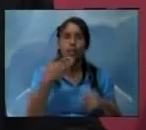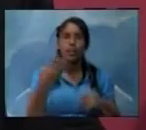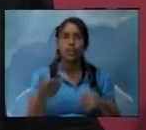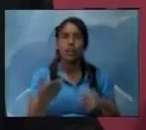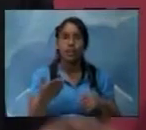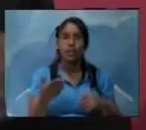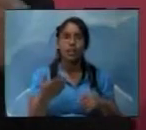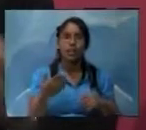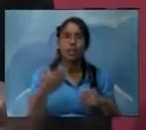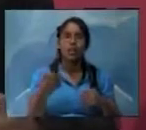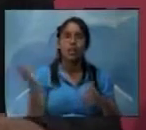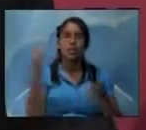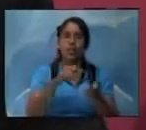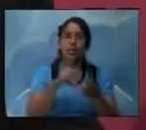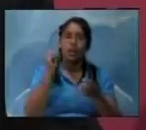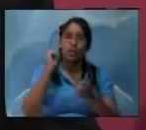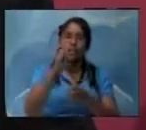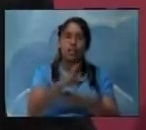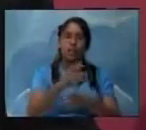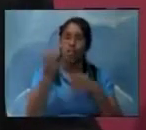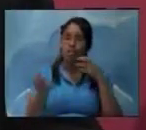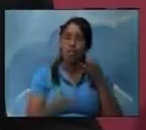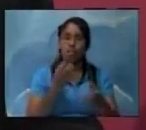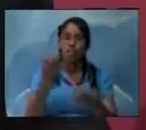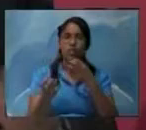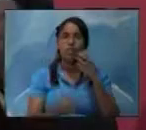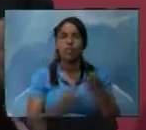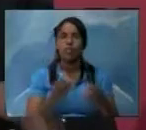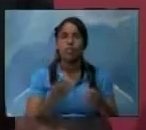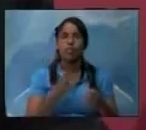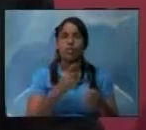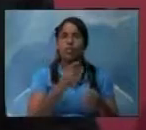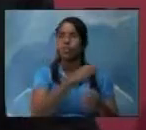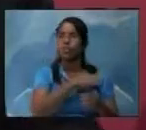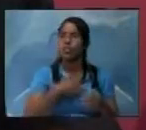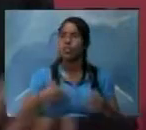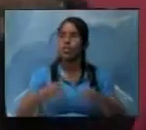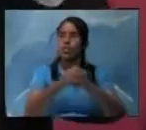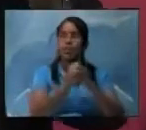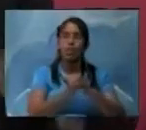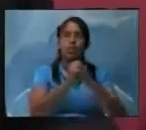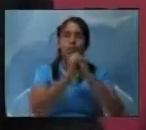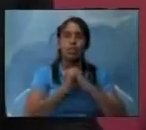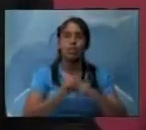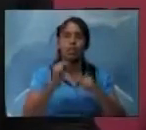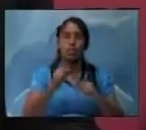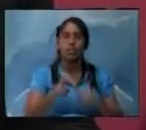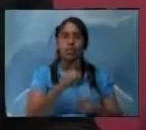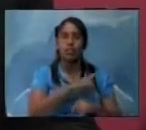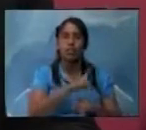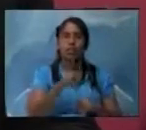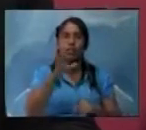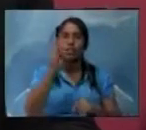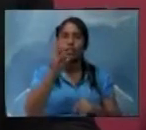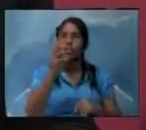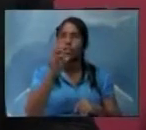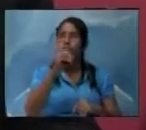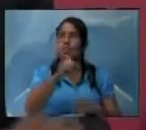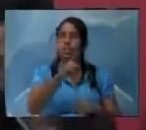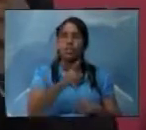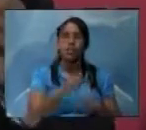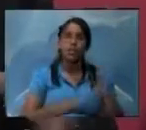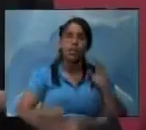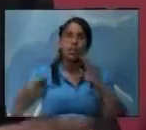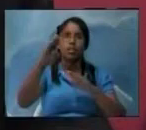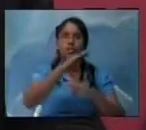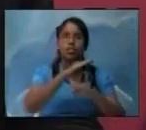Abednego, que fueron lanzados al horno de fuego. No quisieron adorar esta imagen, una gran imagen de 60 codos de